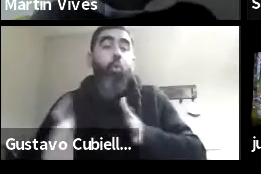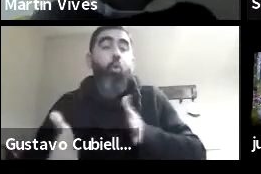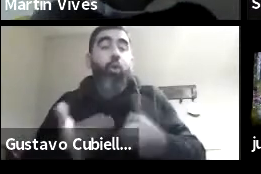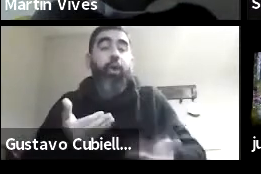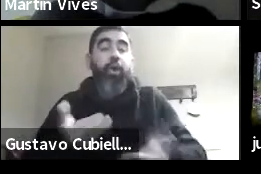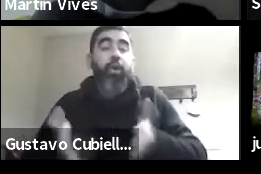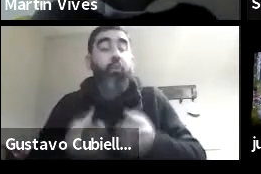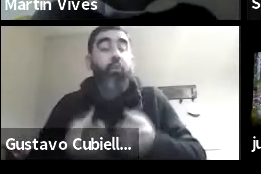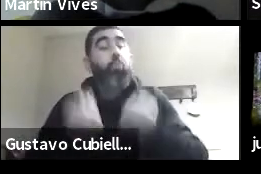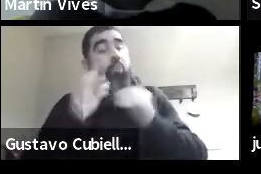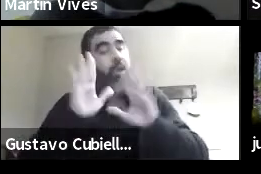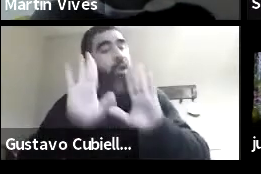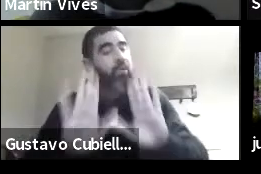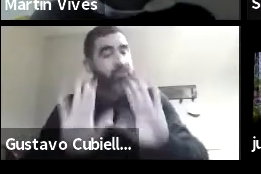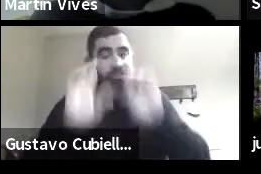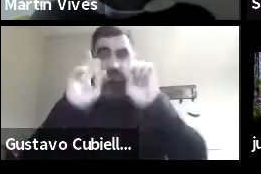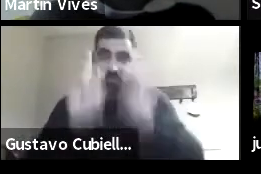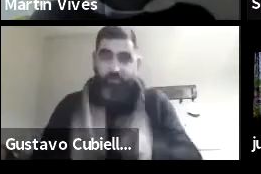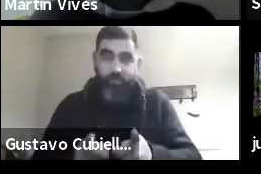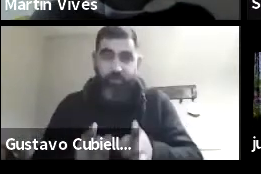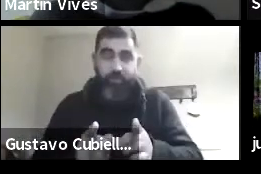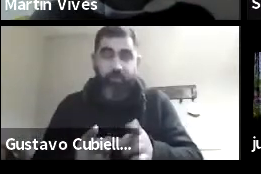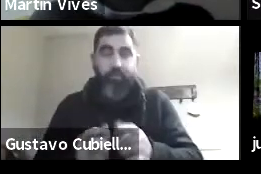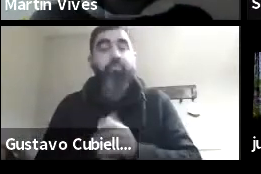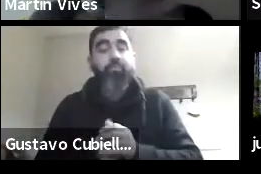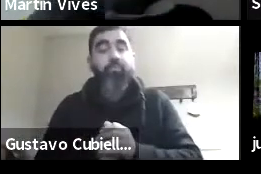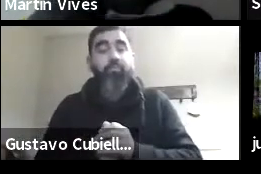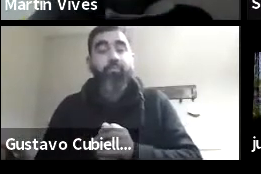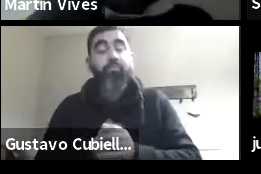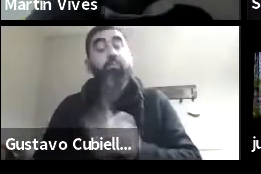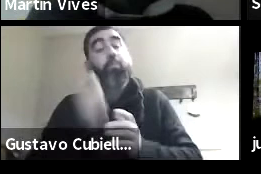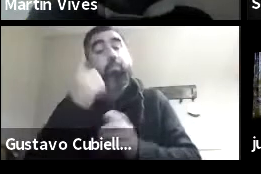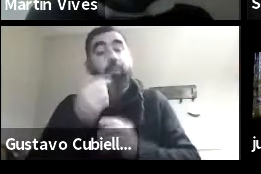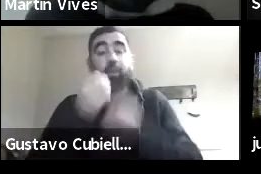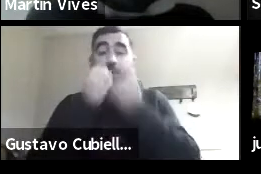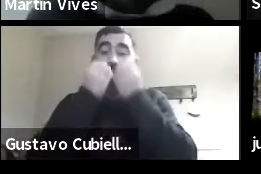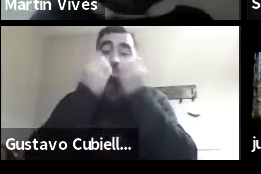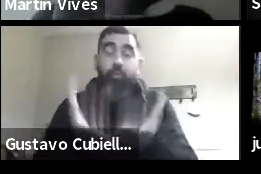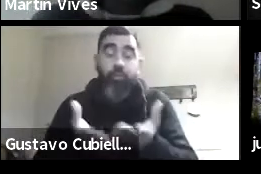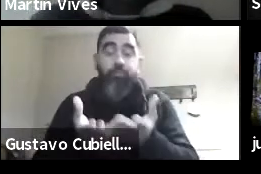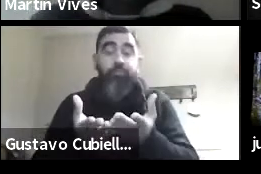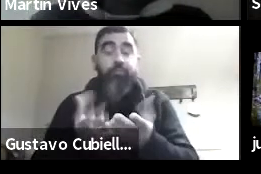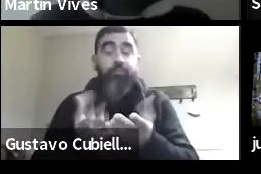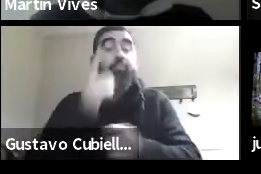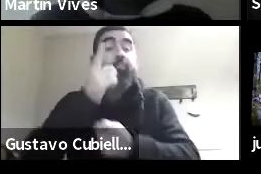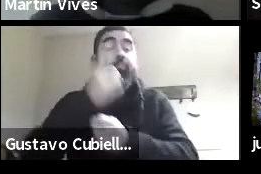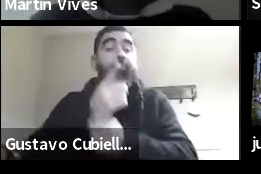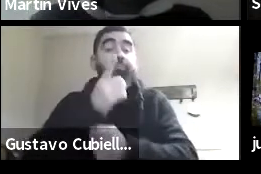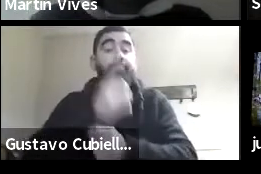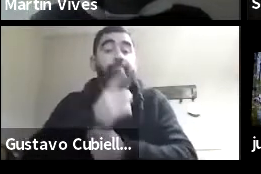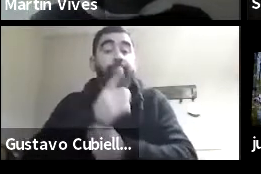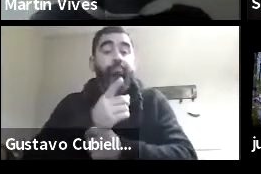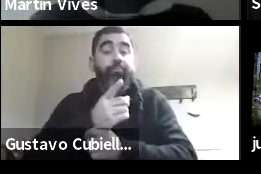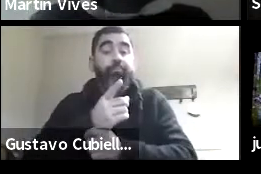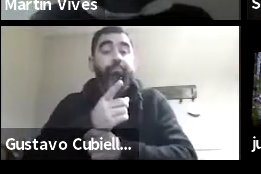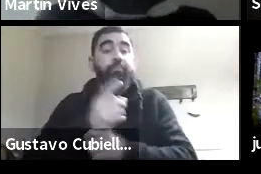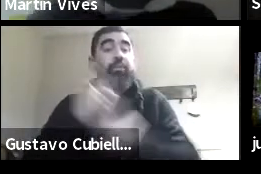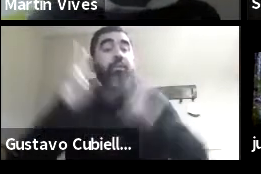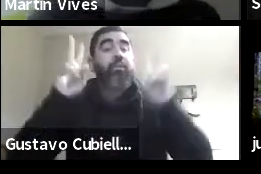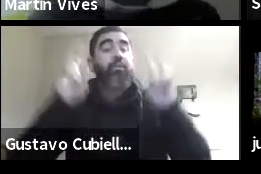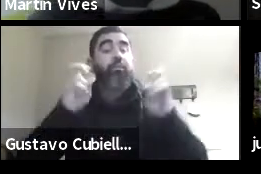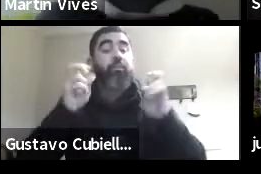corresponde, pero obviamente que es un beneficio que en primera instancia tiene